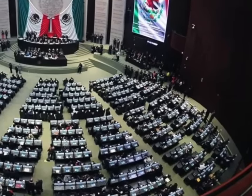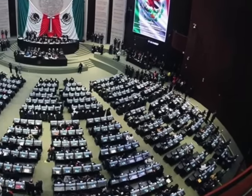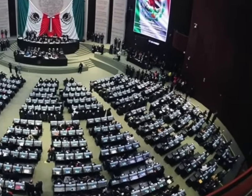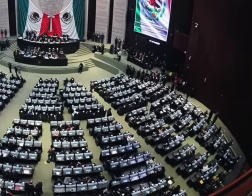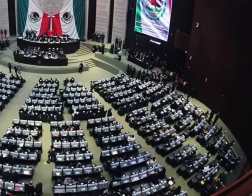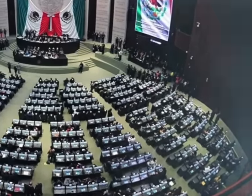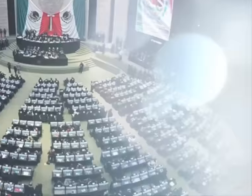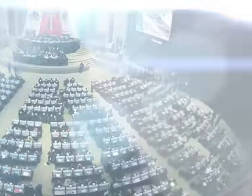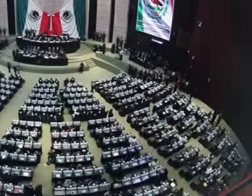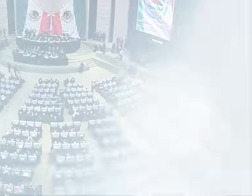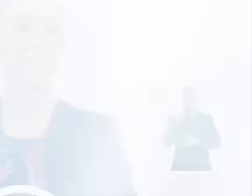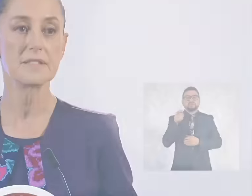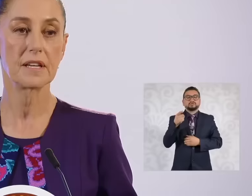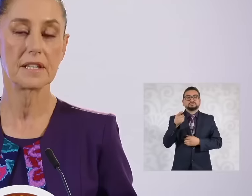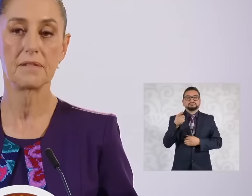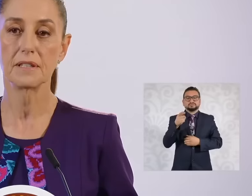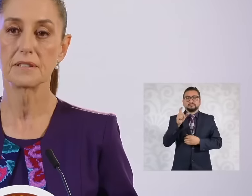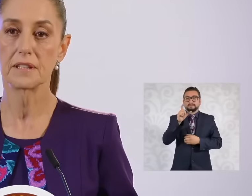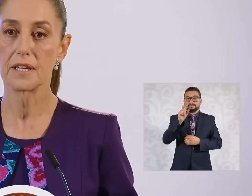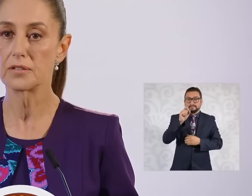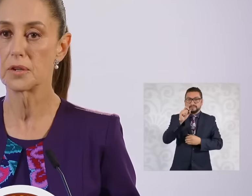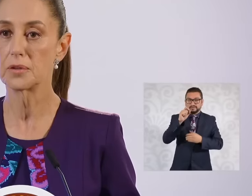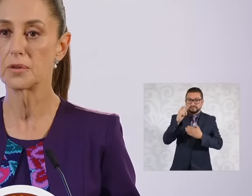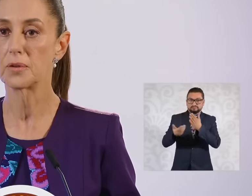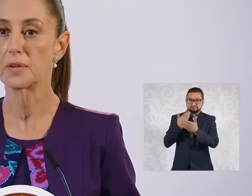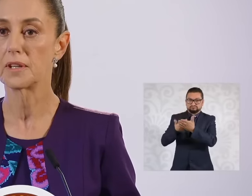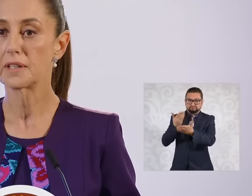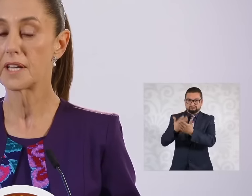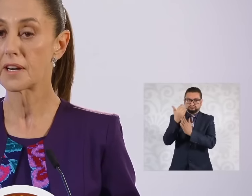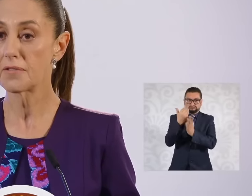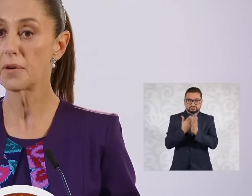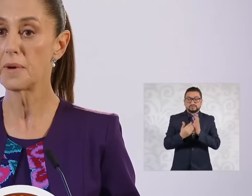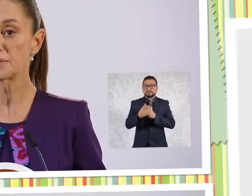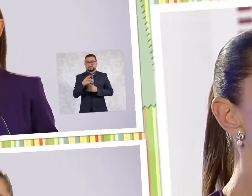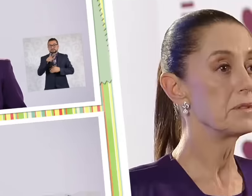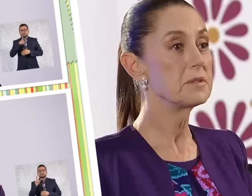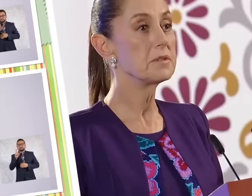reformas se llevarán a cabo sin ninguna imposición.